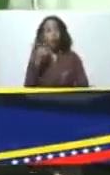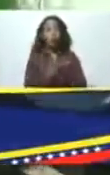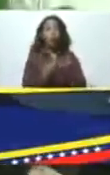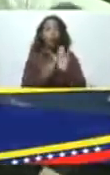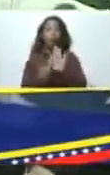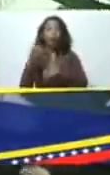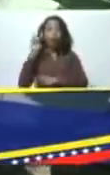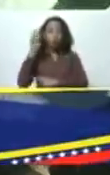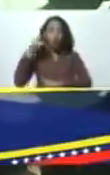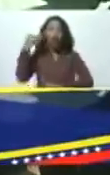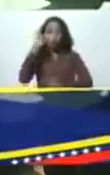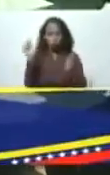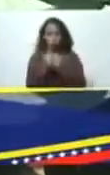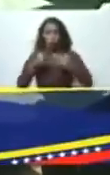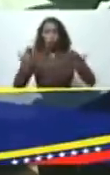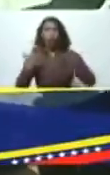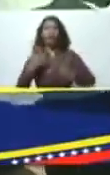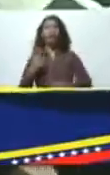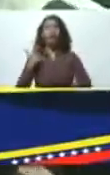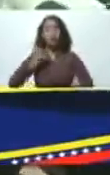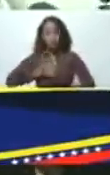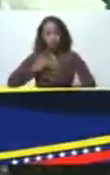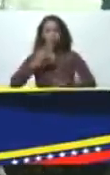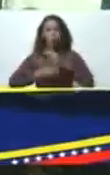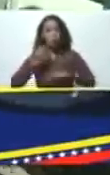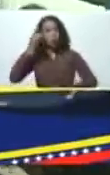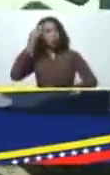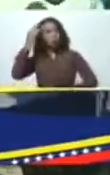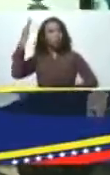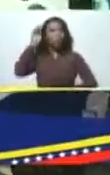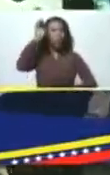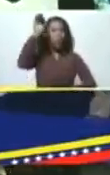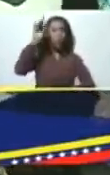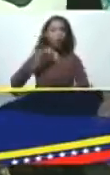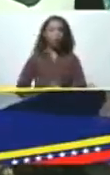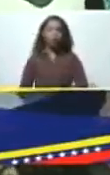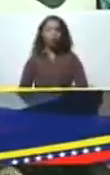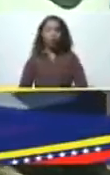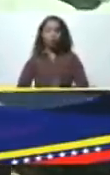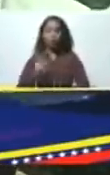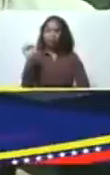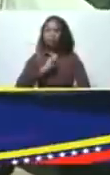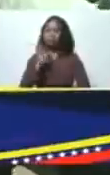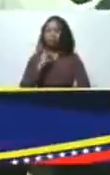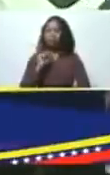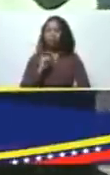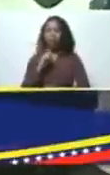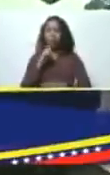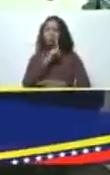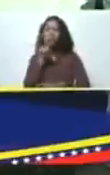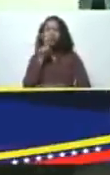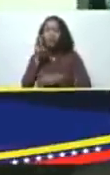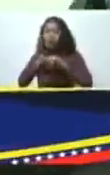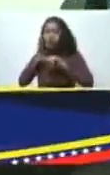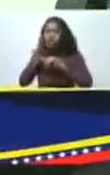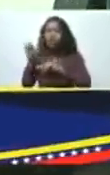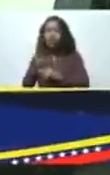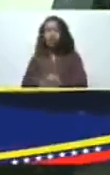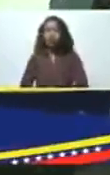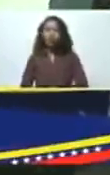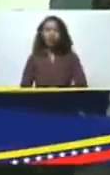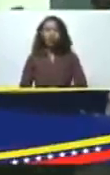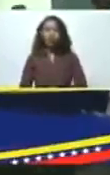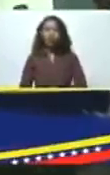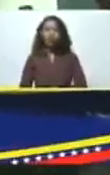Venezuela tiene con qué, de que tenemos posibilidades y que nos pone a soñar en el futuro, presidente. Así es, mira, ¿cómo se llaman estos niños tan lindos?